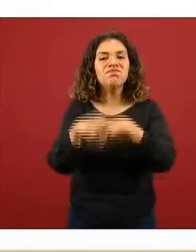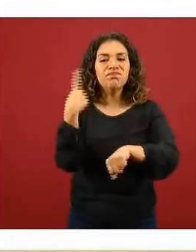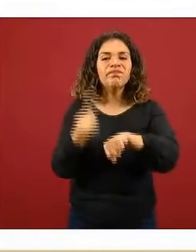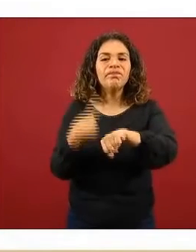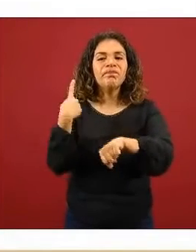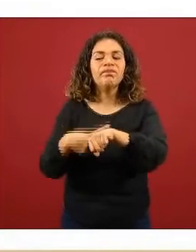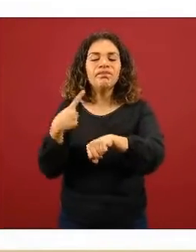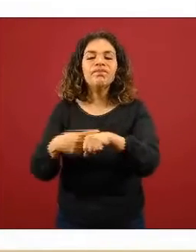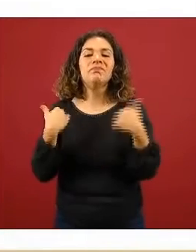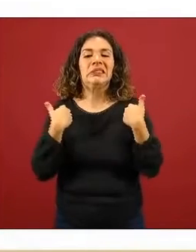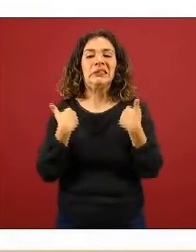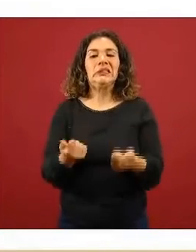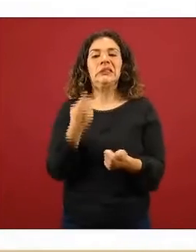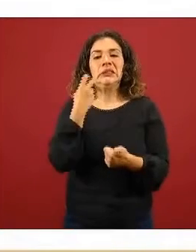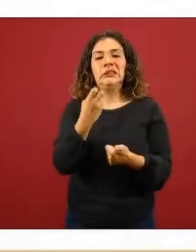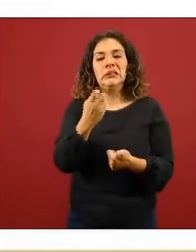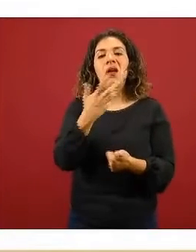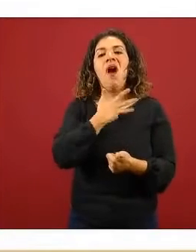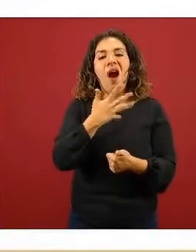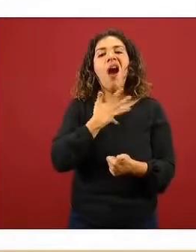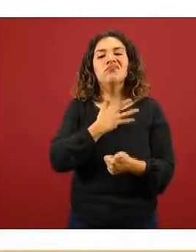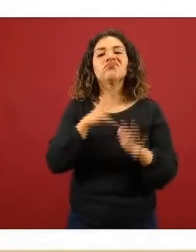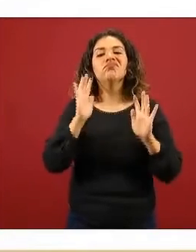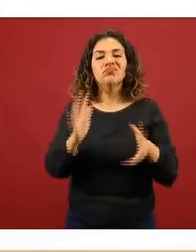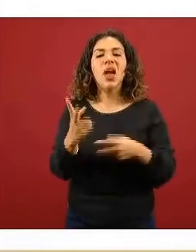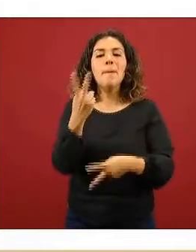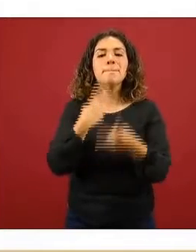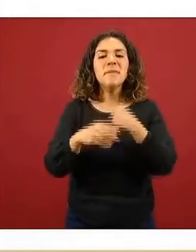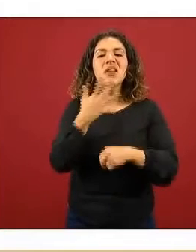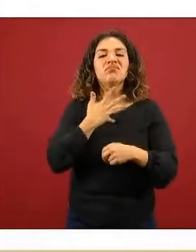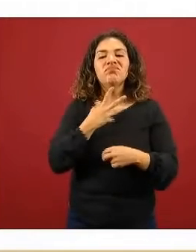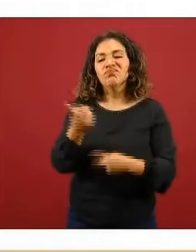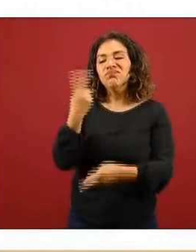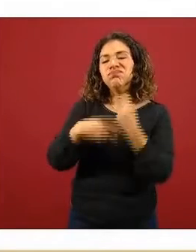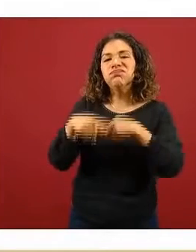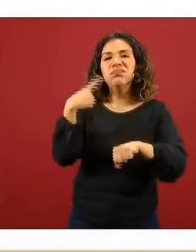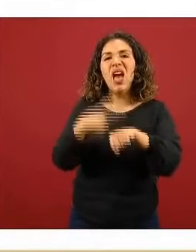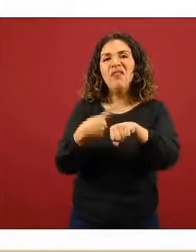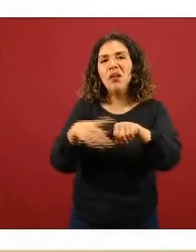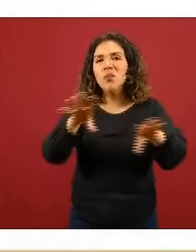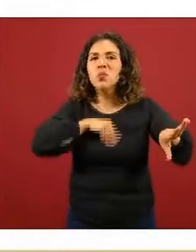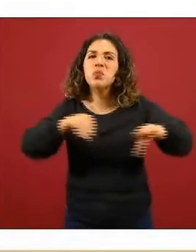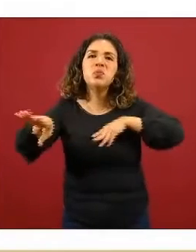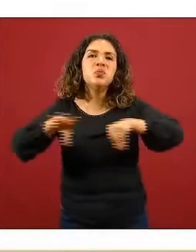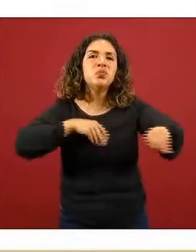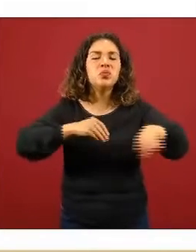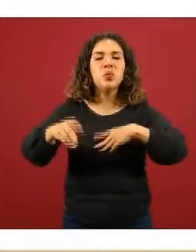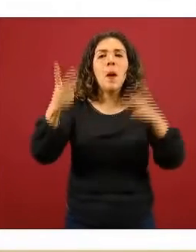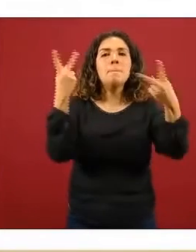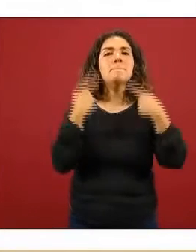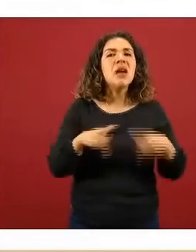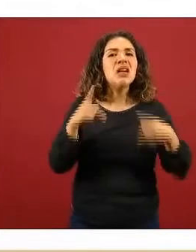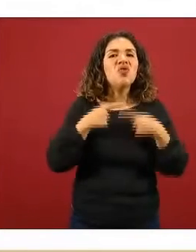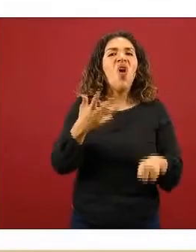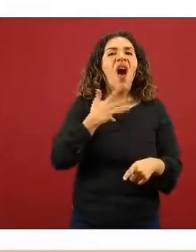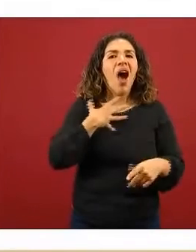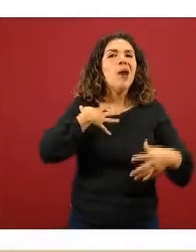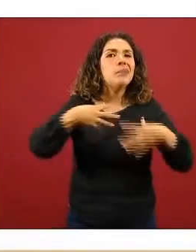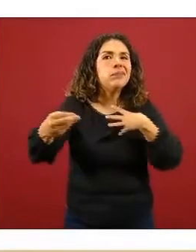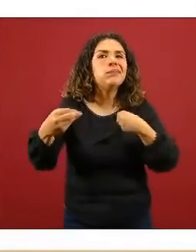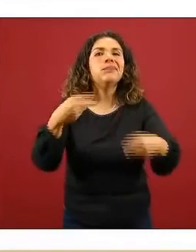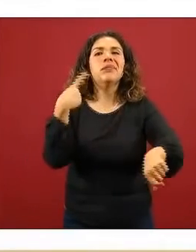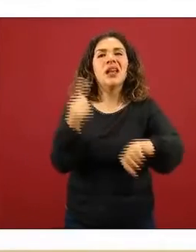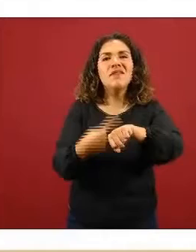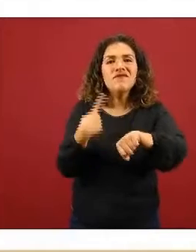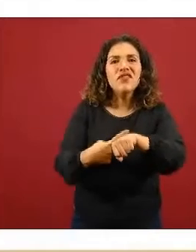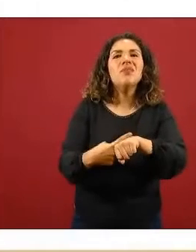positividad nos está identificando precisamente que ya hay circulación del virus y por lo tanto personas contagiadas y